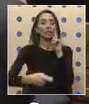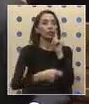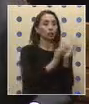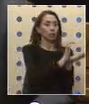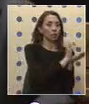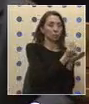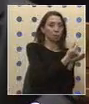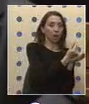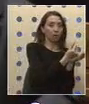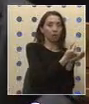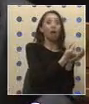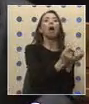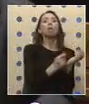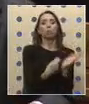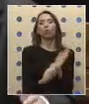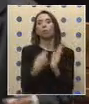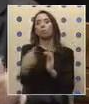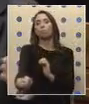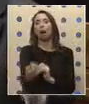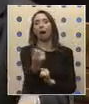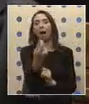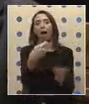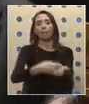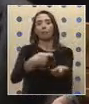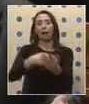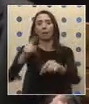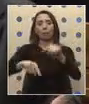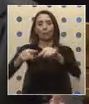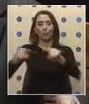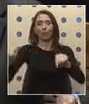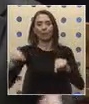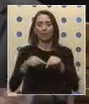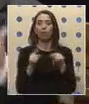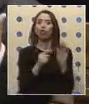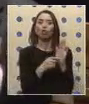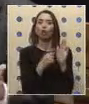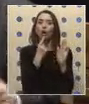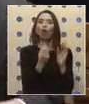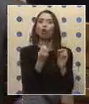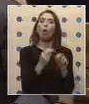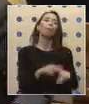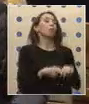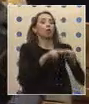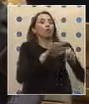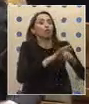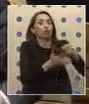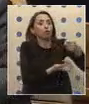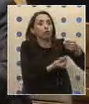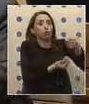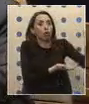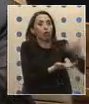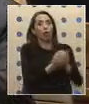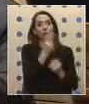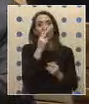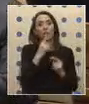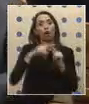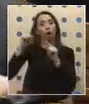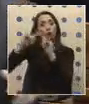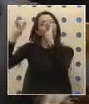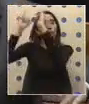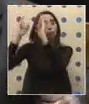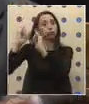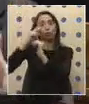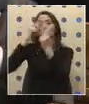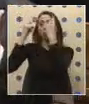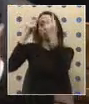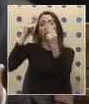cualquier momento puede pagar. El problema es que no está establecido cómo se generan los fondos para esto, porque yo he visto en otros modelos que